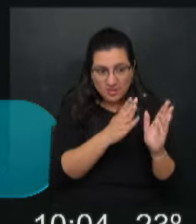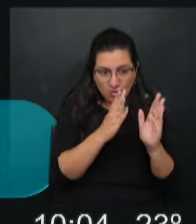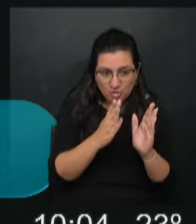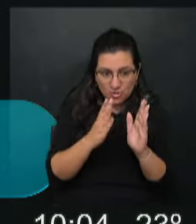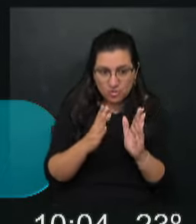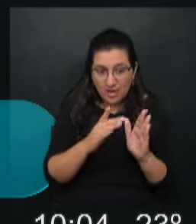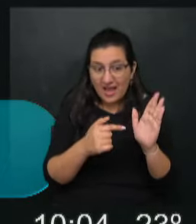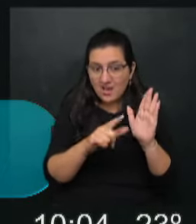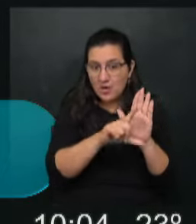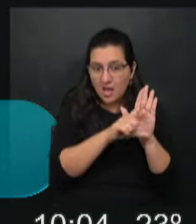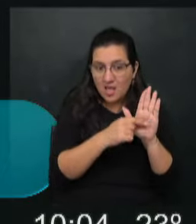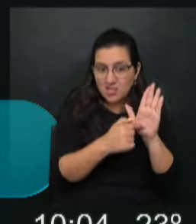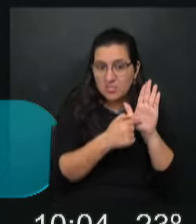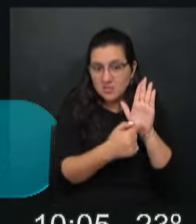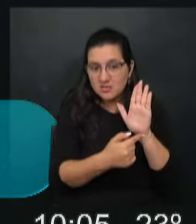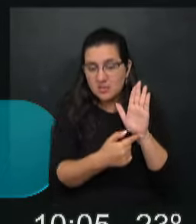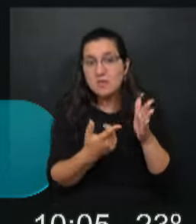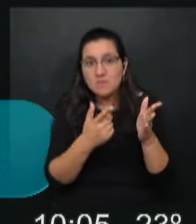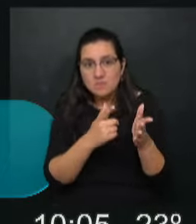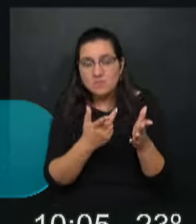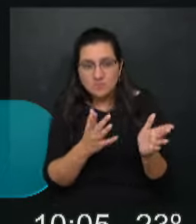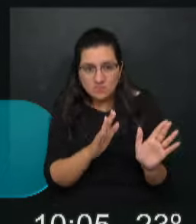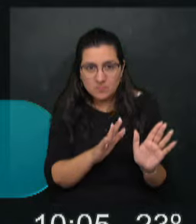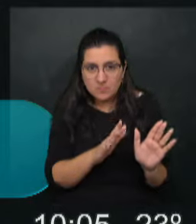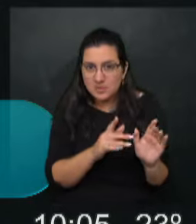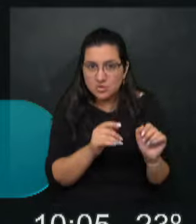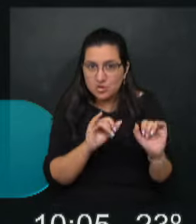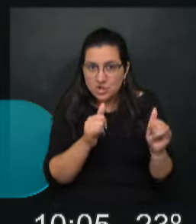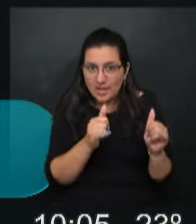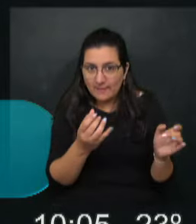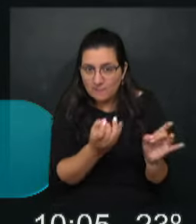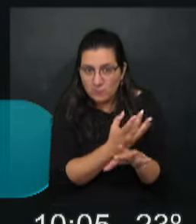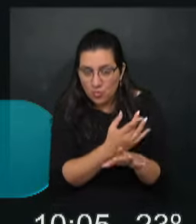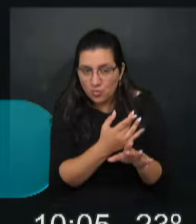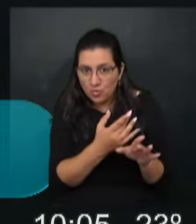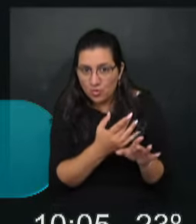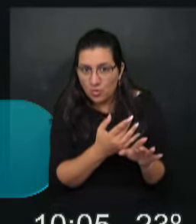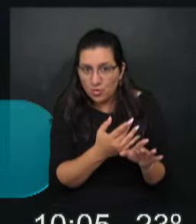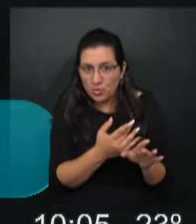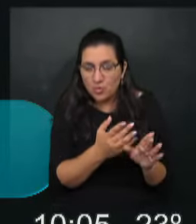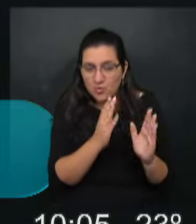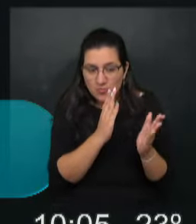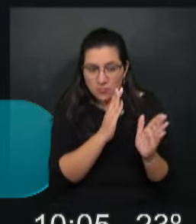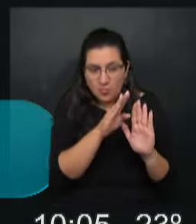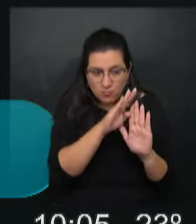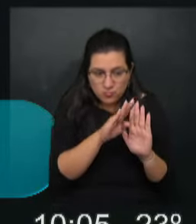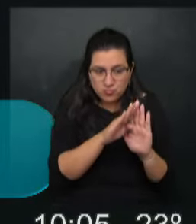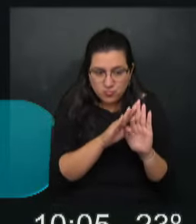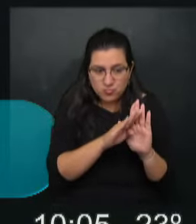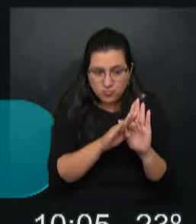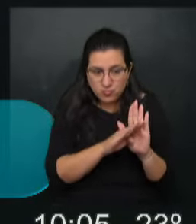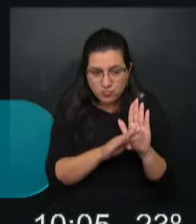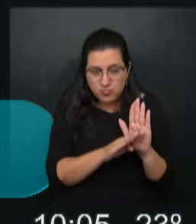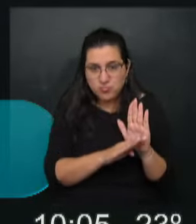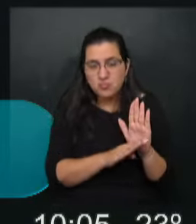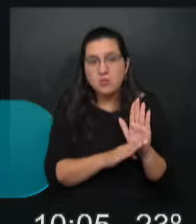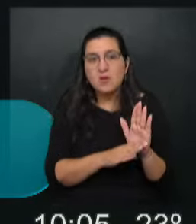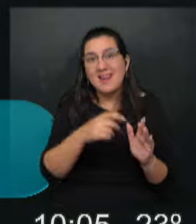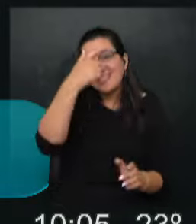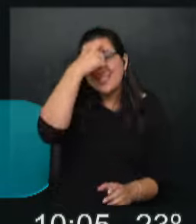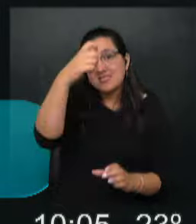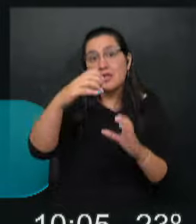escrito y esto hay que... Bueno, se interpreta y se reinterpreta, claro, pero hay un carril más estricto quizá. La Ciencia de